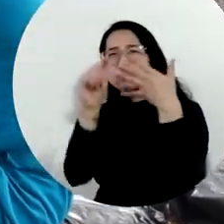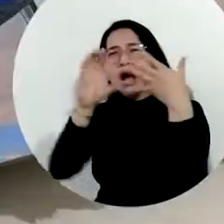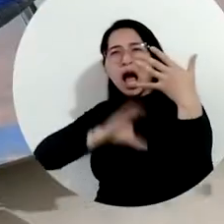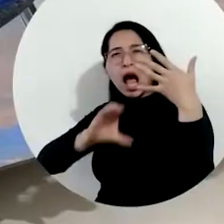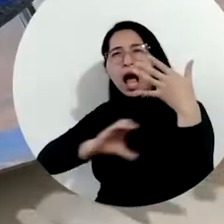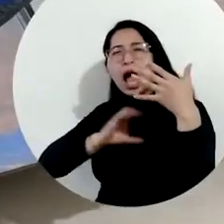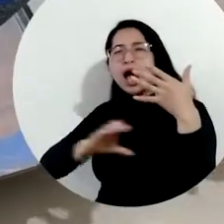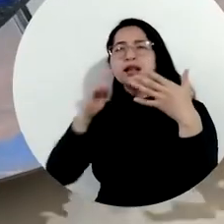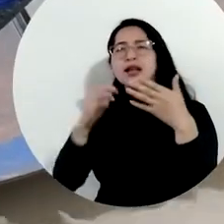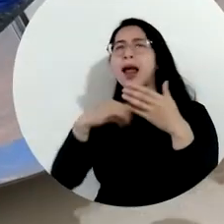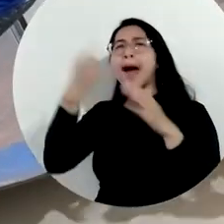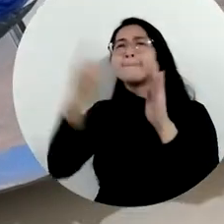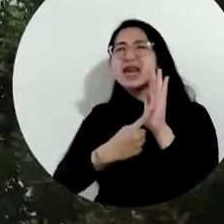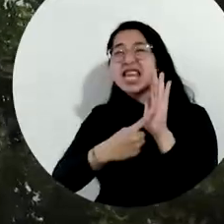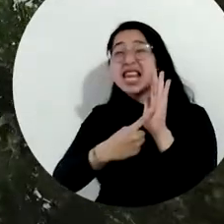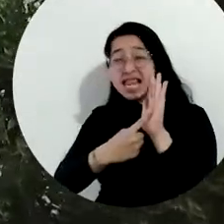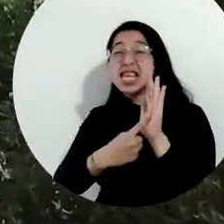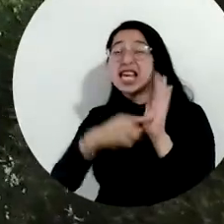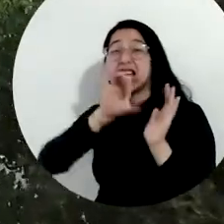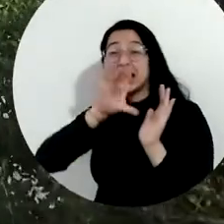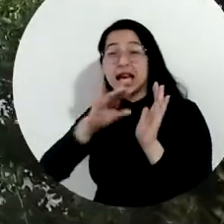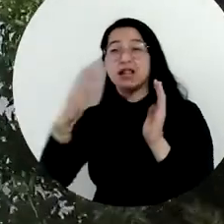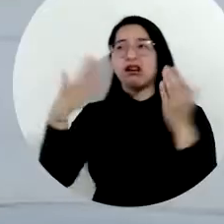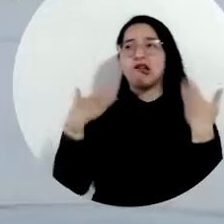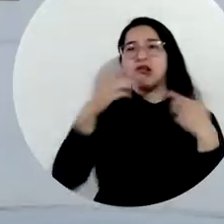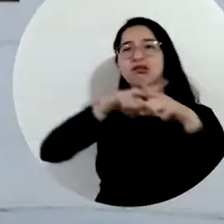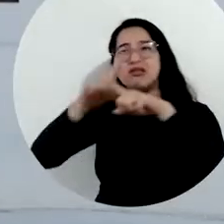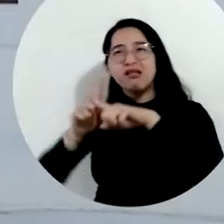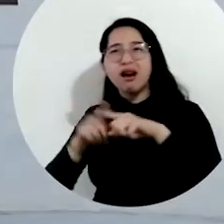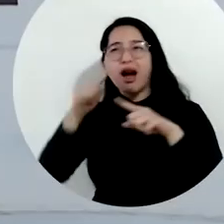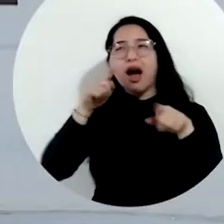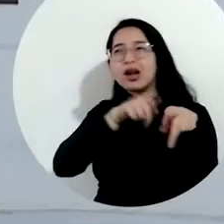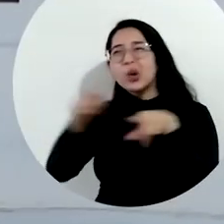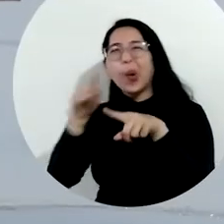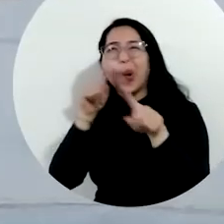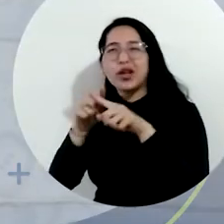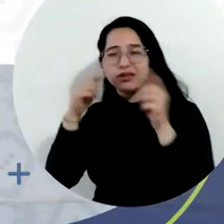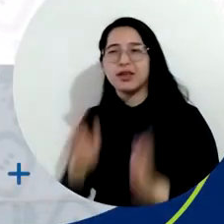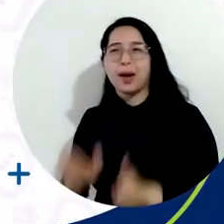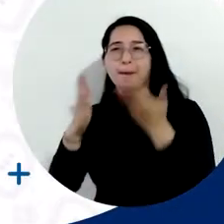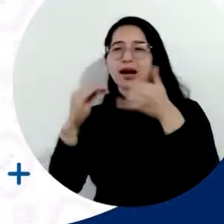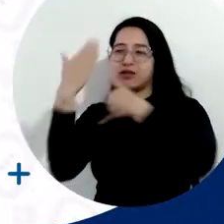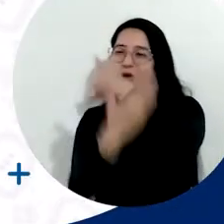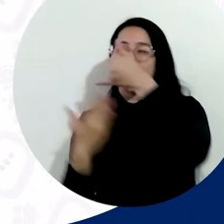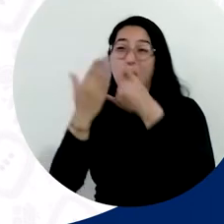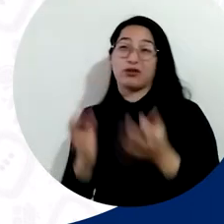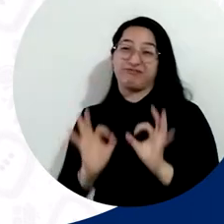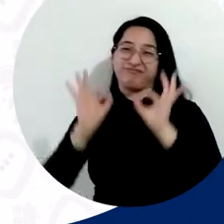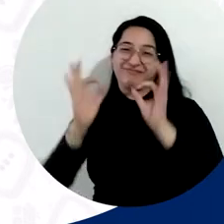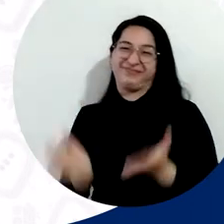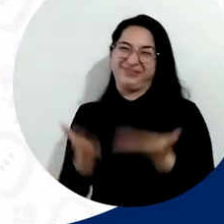se caracterizan 1.015 granjas de acuicultura para el ordenamiento del recurso en varios departamentos